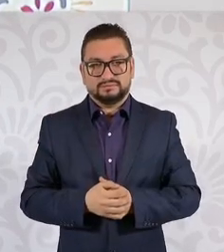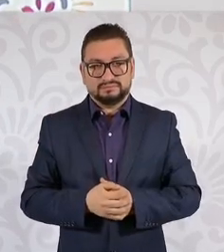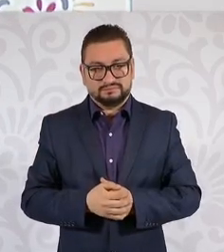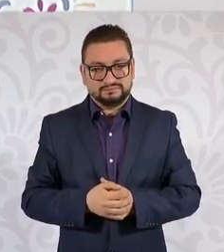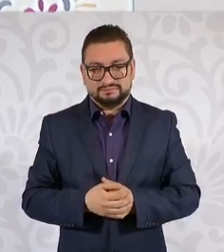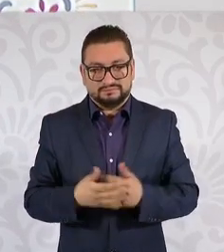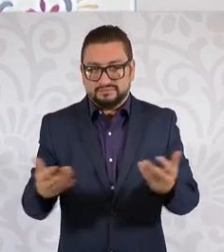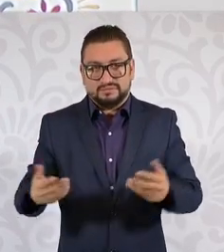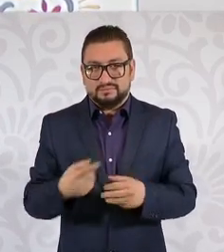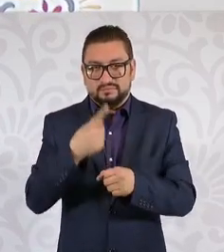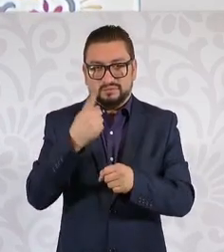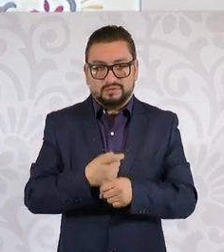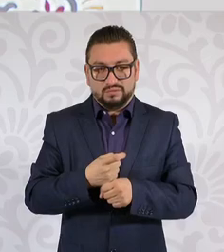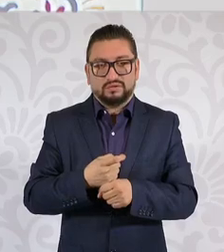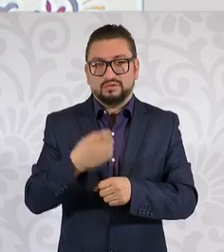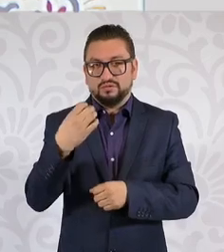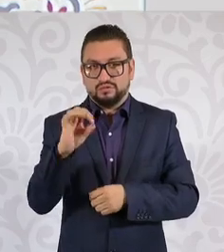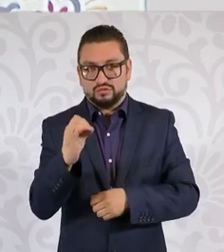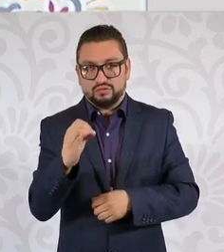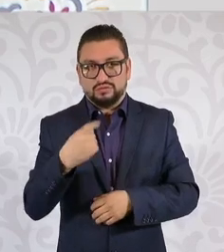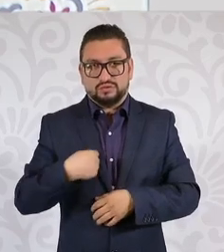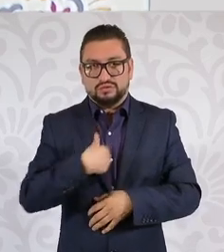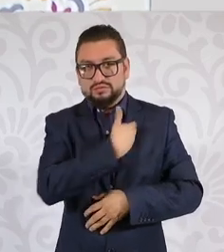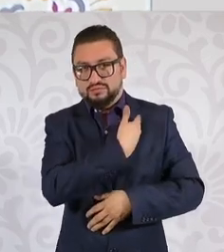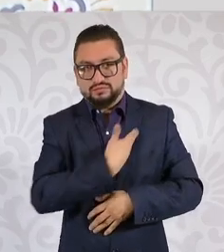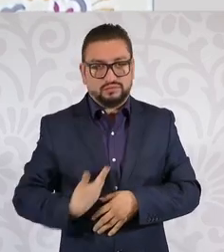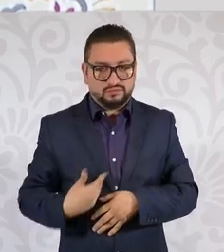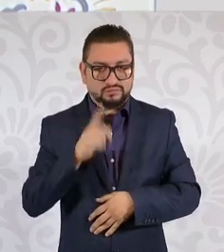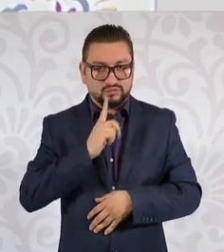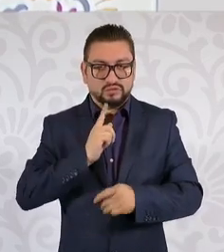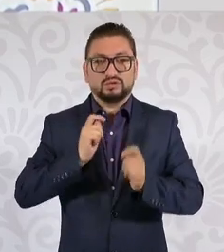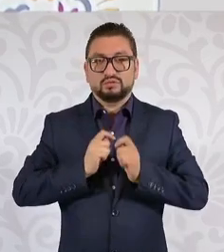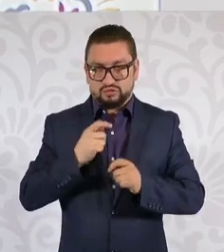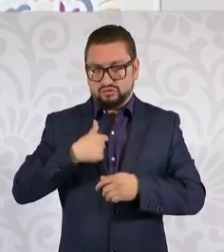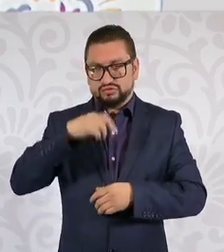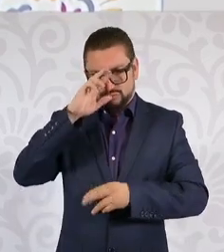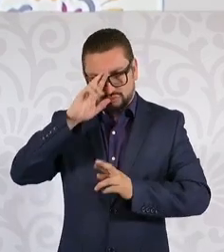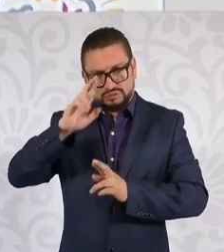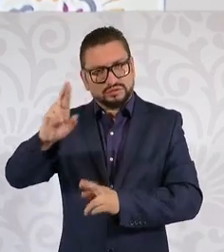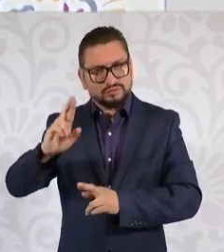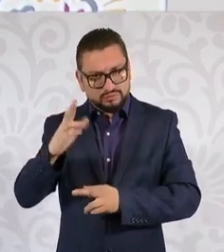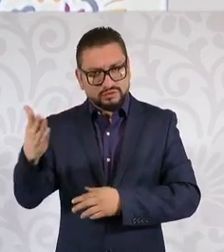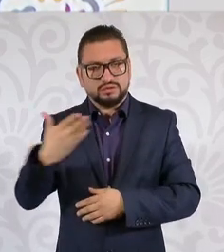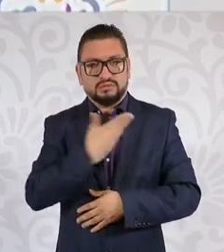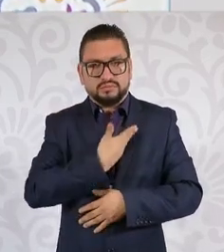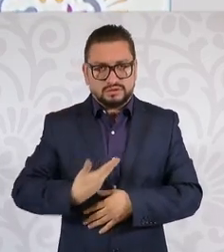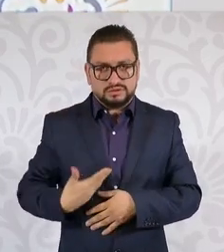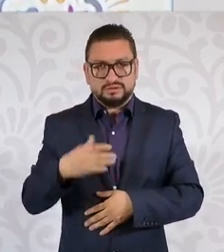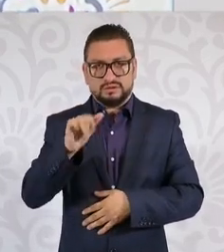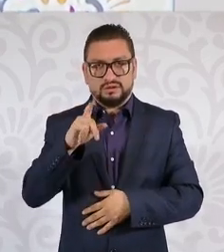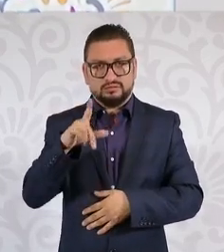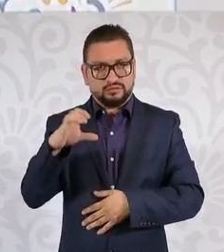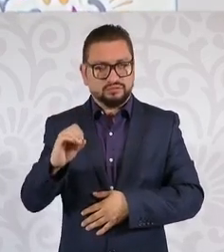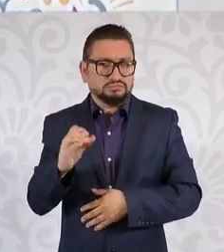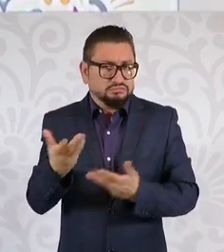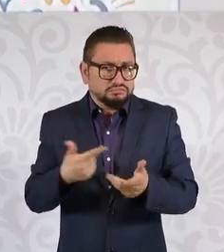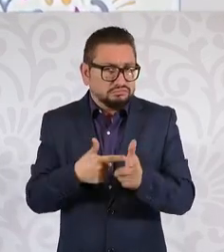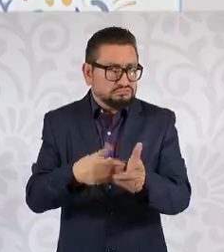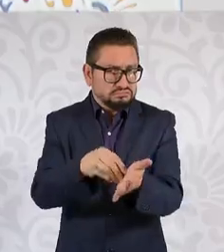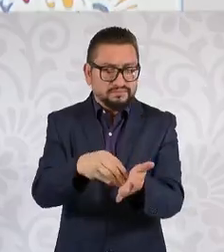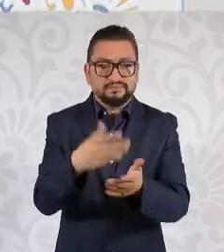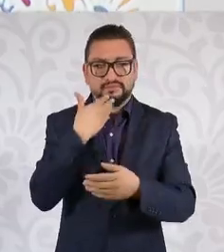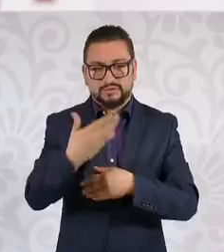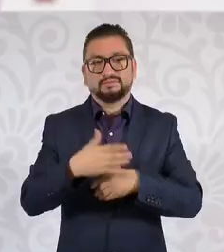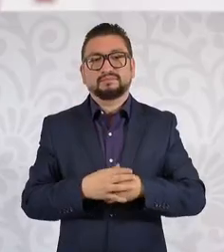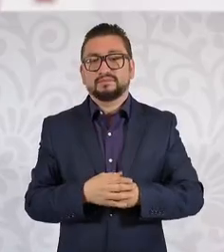a partir del 1 de octubre soy la presidenta, pero por respeto le llamo al presidente Andrés Manuel López. ¿Qué